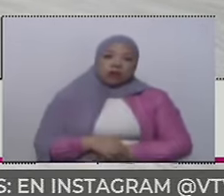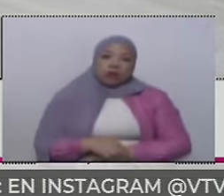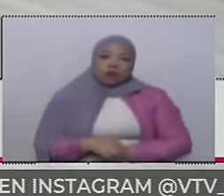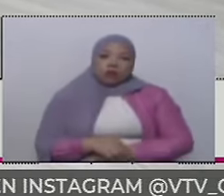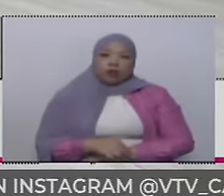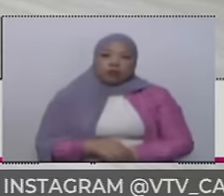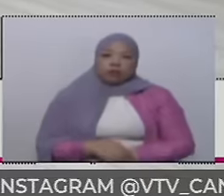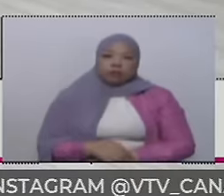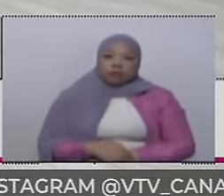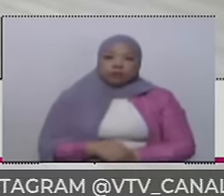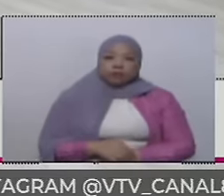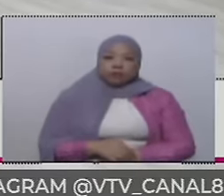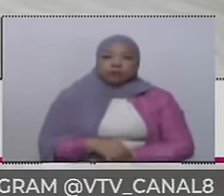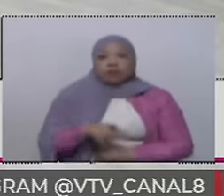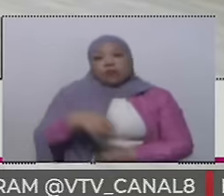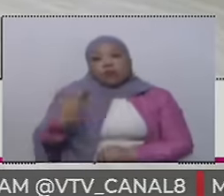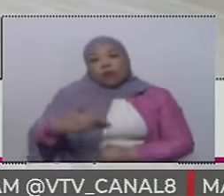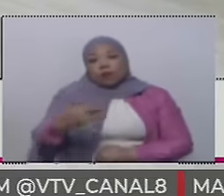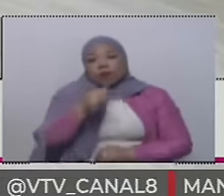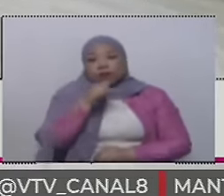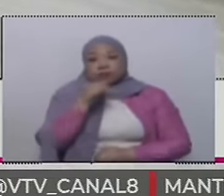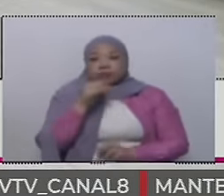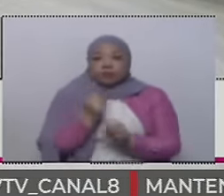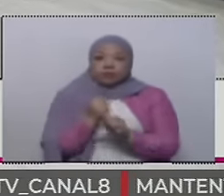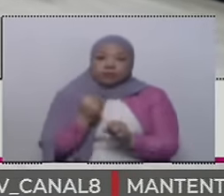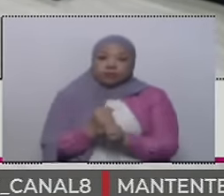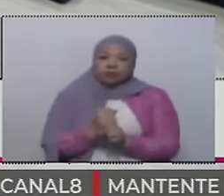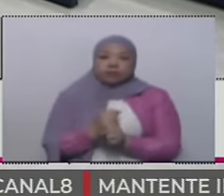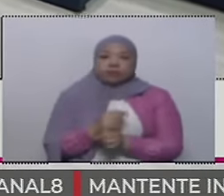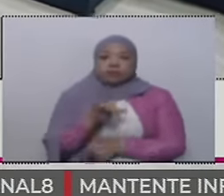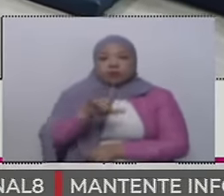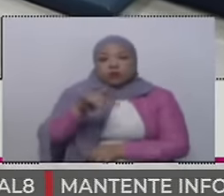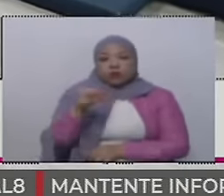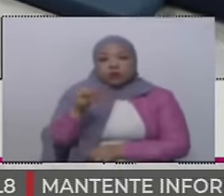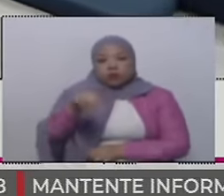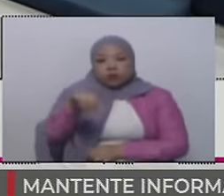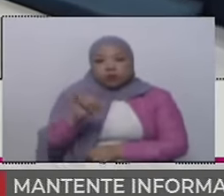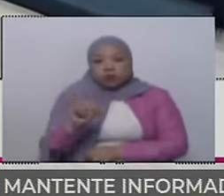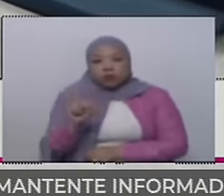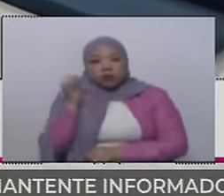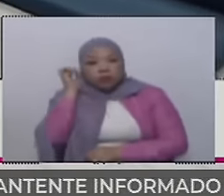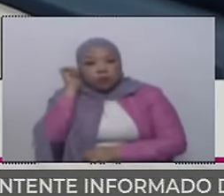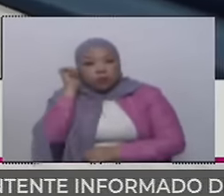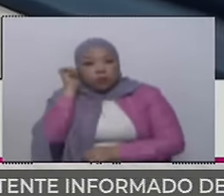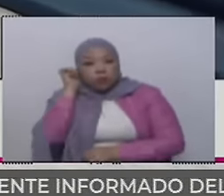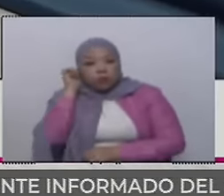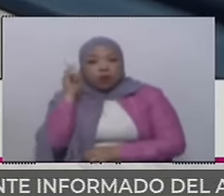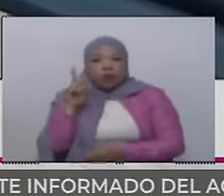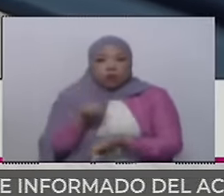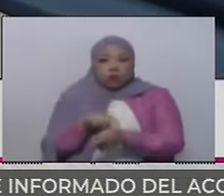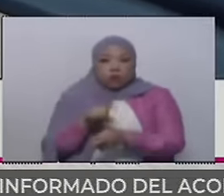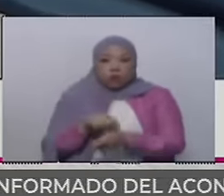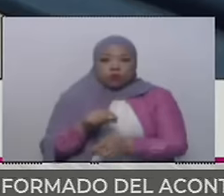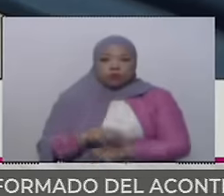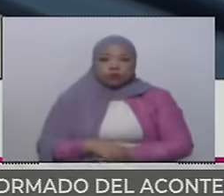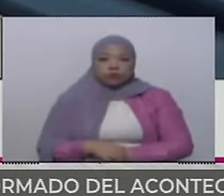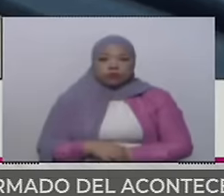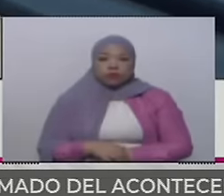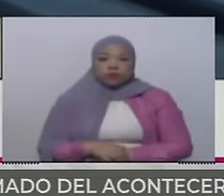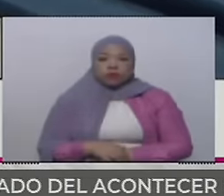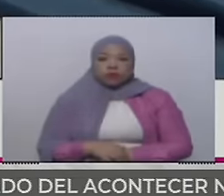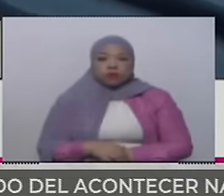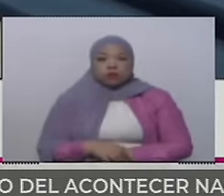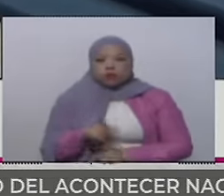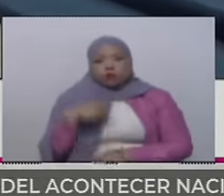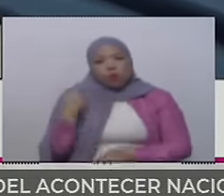tema sumamente importante. Joana y la doctora Emilena Romero, ¿qué